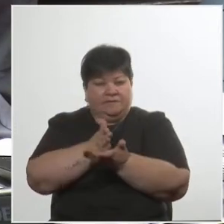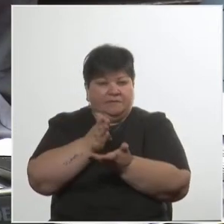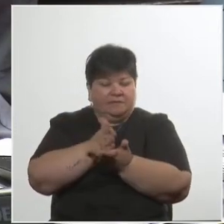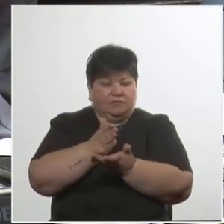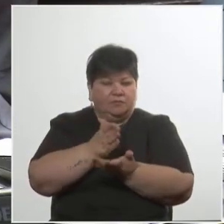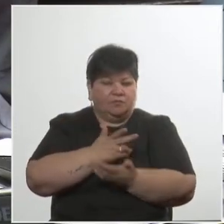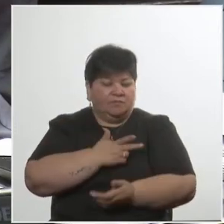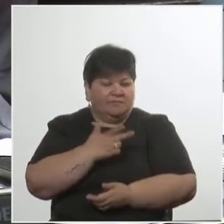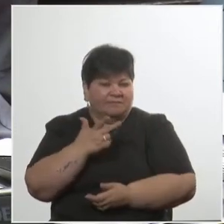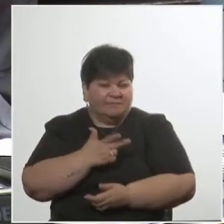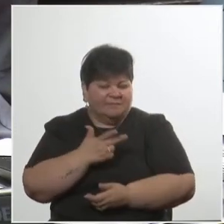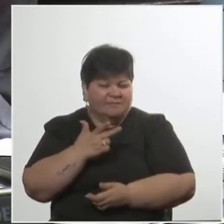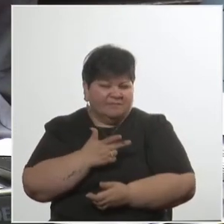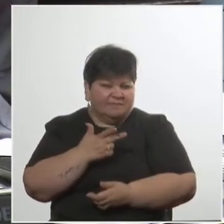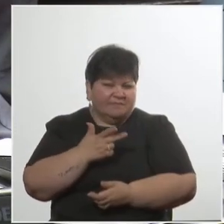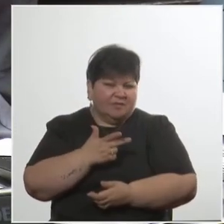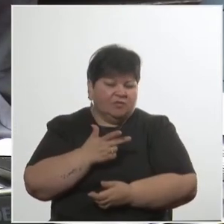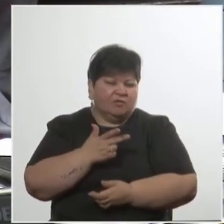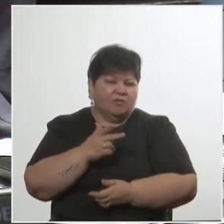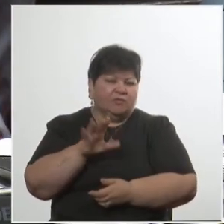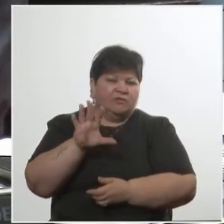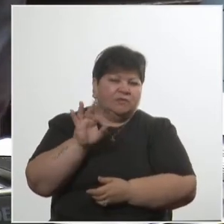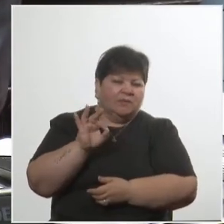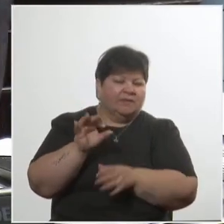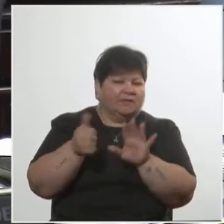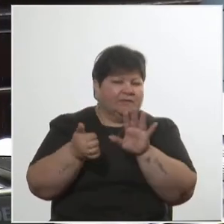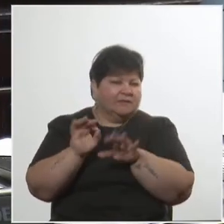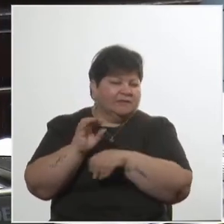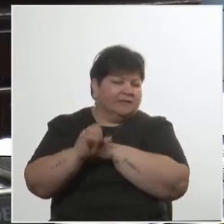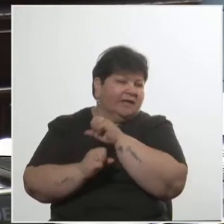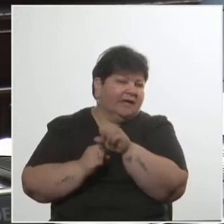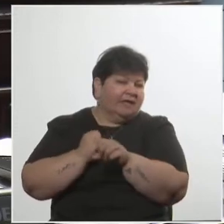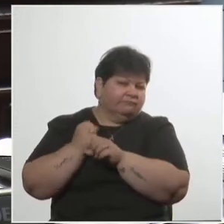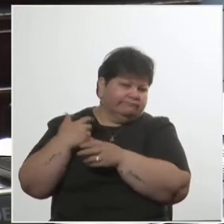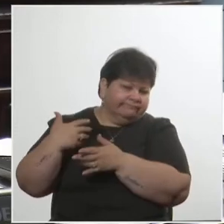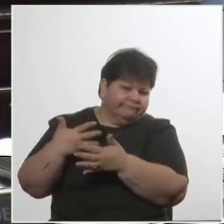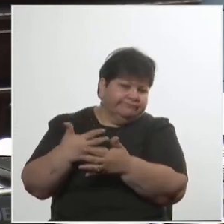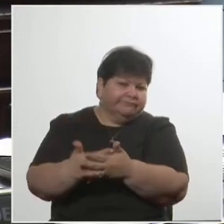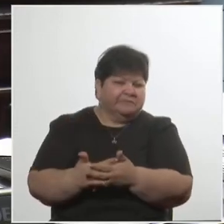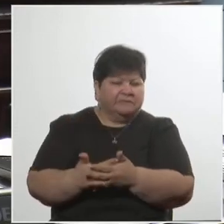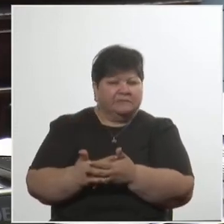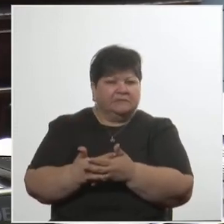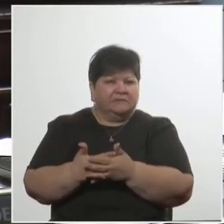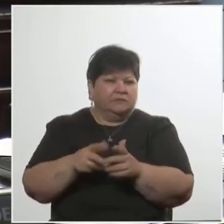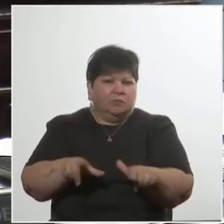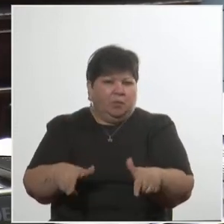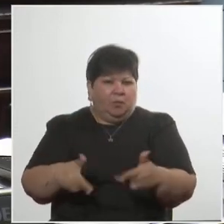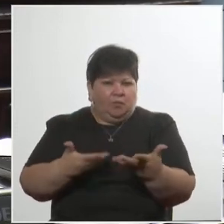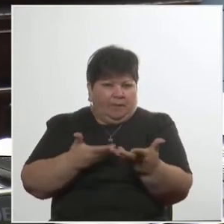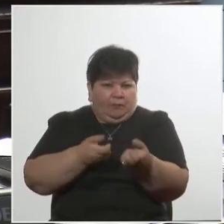en estos 50-60 años de ocurridos los hechos ningún tipo de reparación